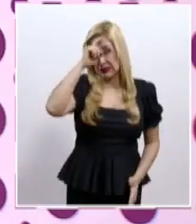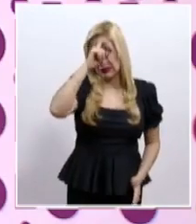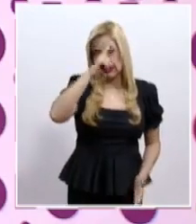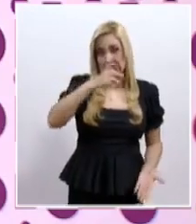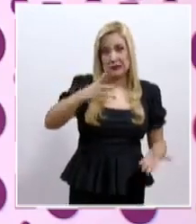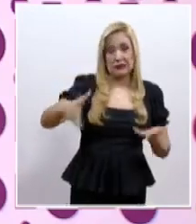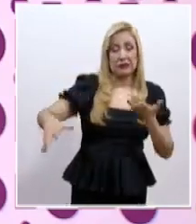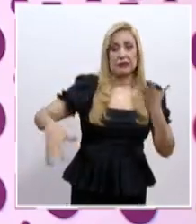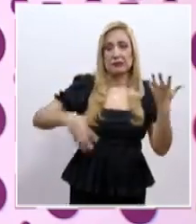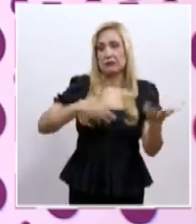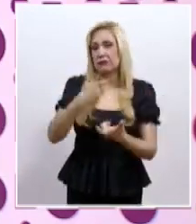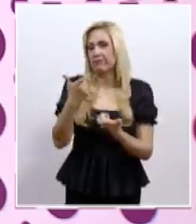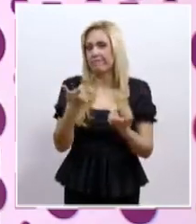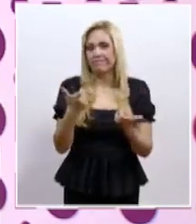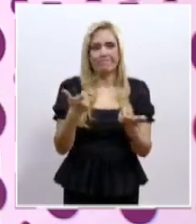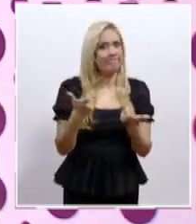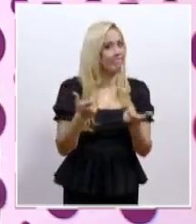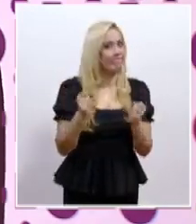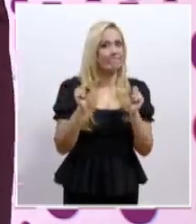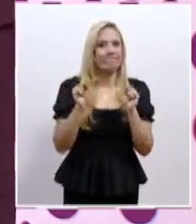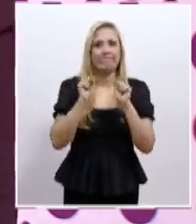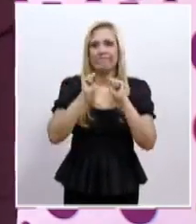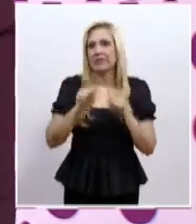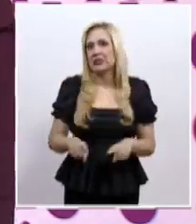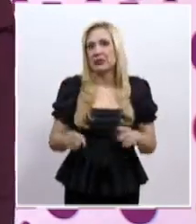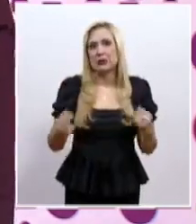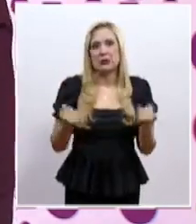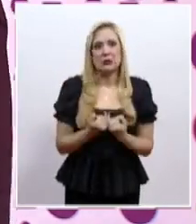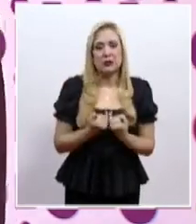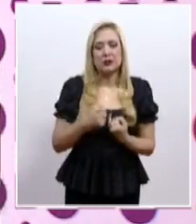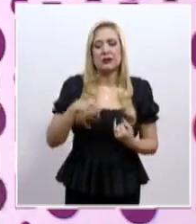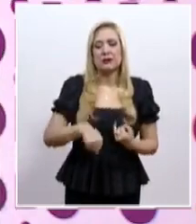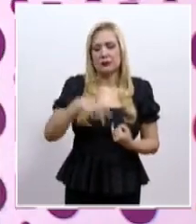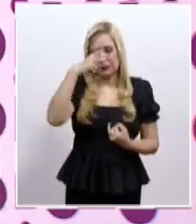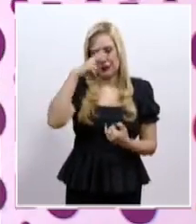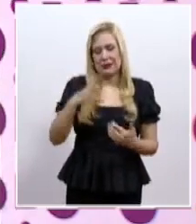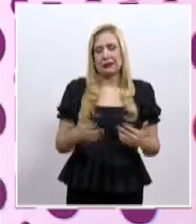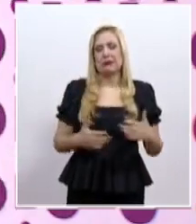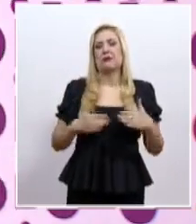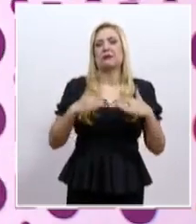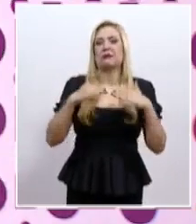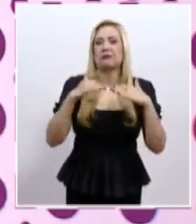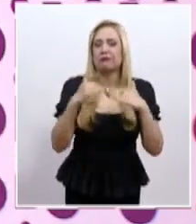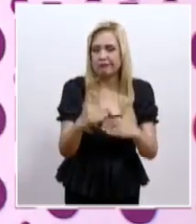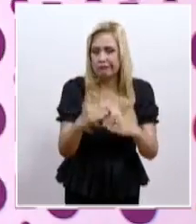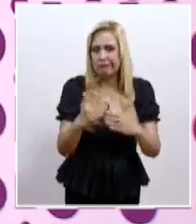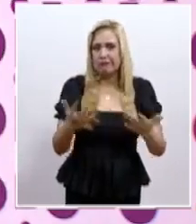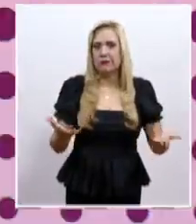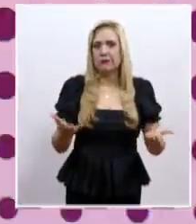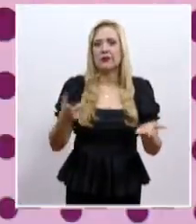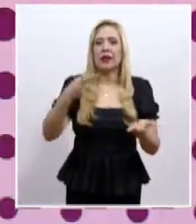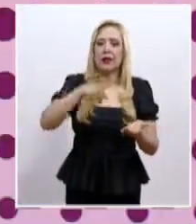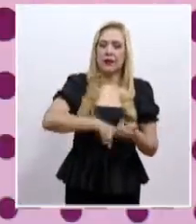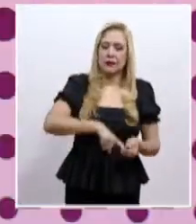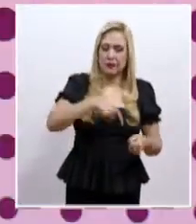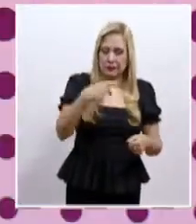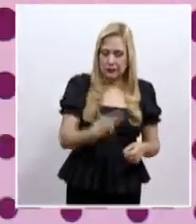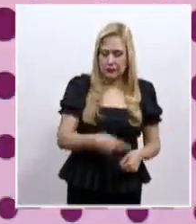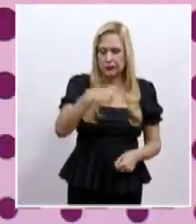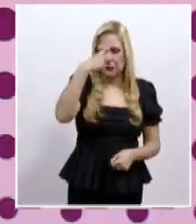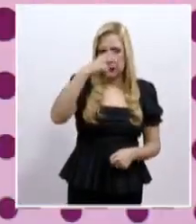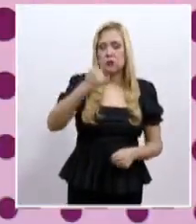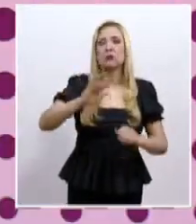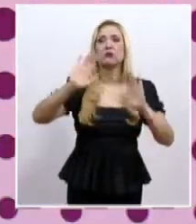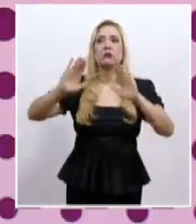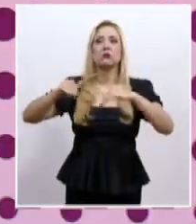nulo crecimiento económico, y eso obviamente nos puede impactar. Entonces hay factores externos, hay factores internos. ¿Qué